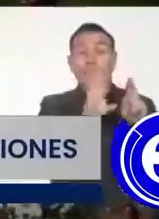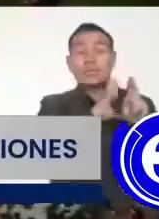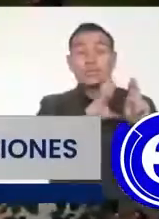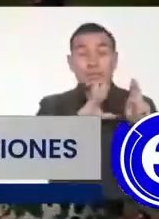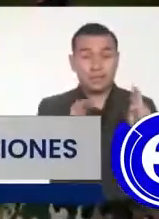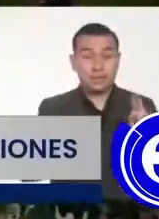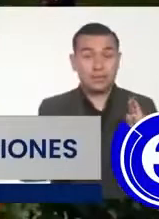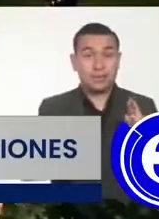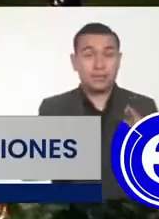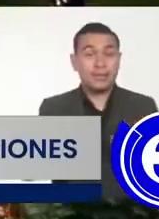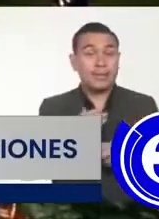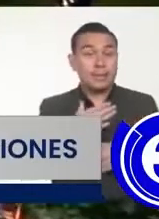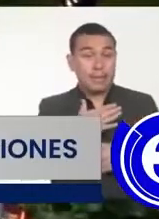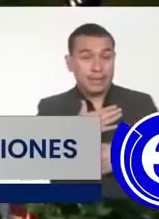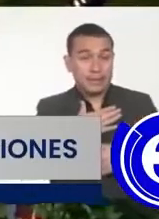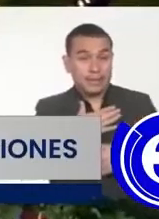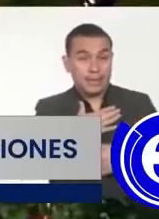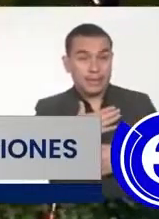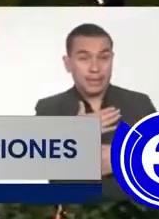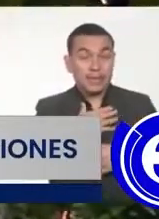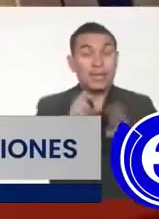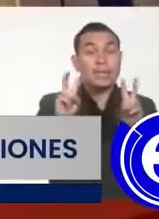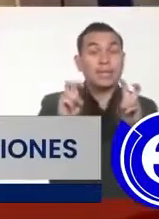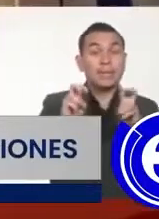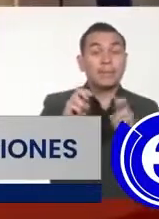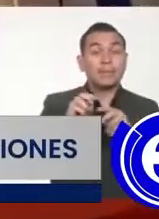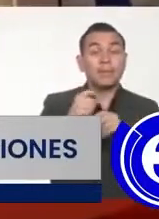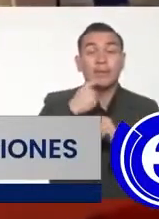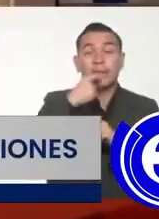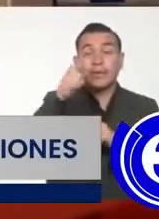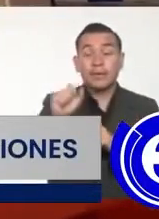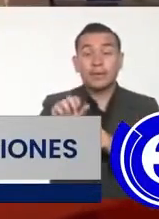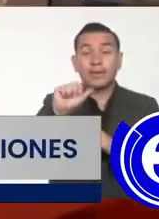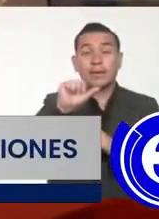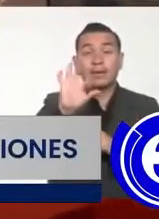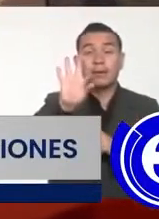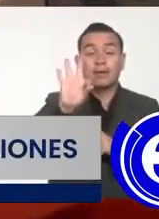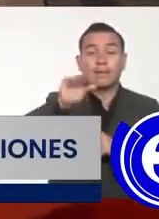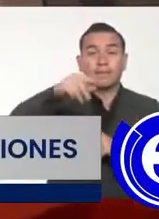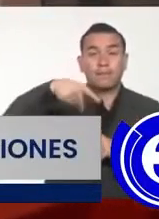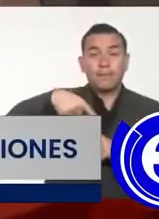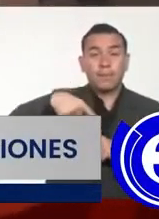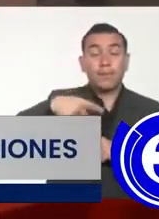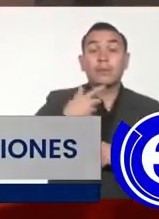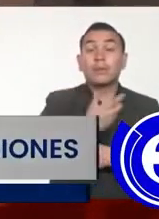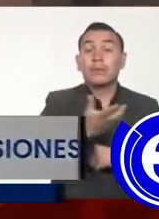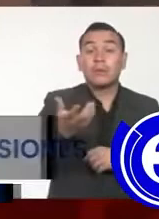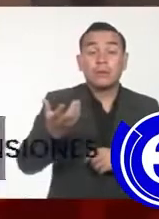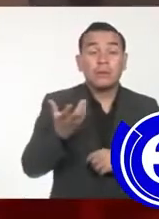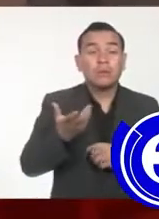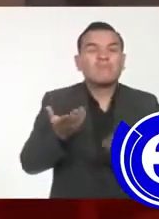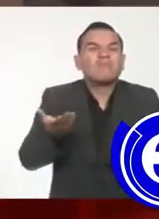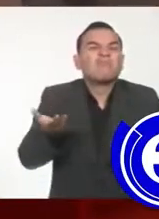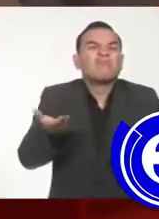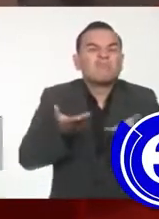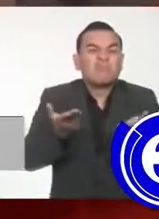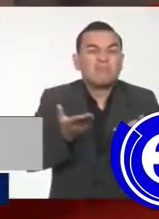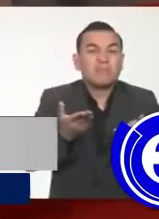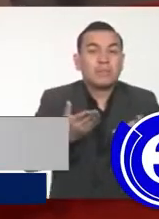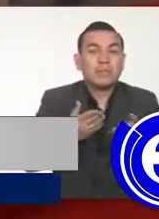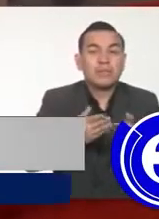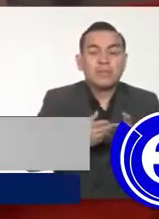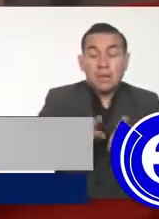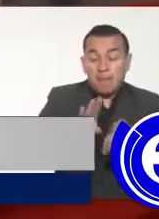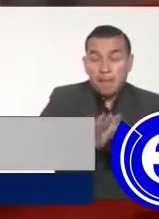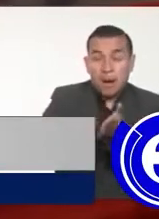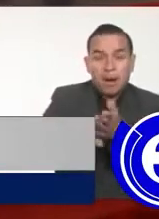tengan al menos en el rubro de las pensiones lo que se merecen aún ya no tendrán esas pensiones